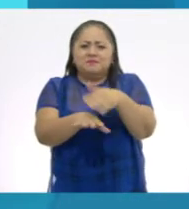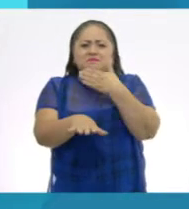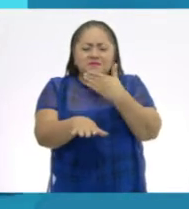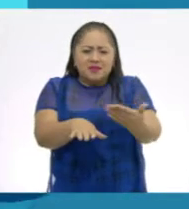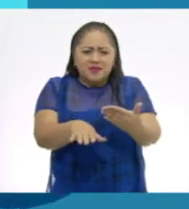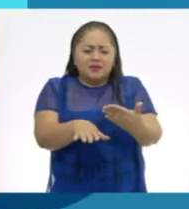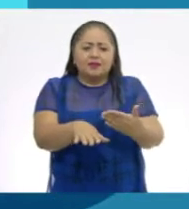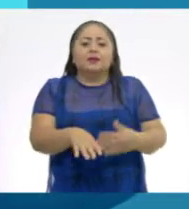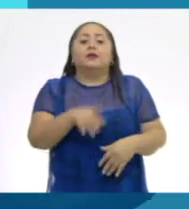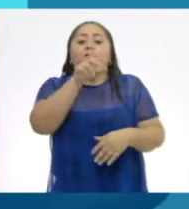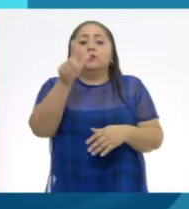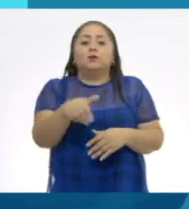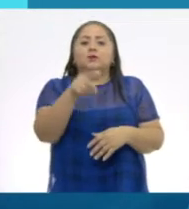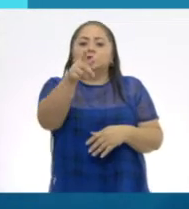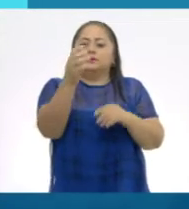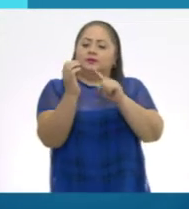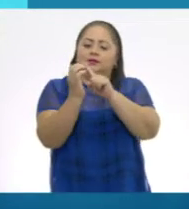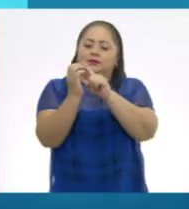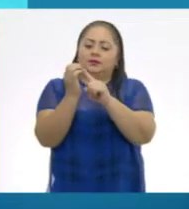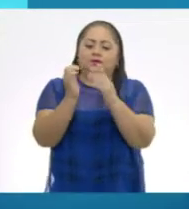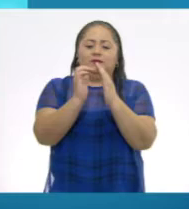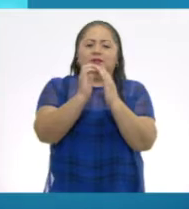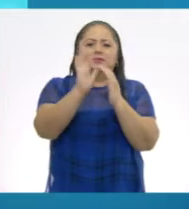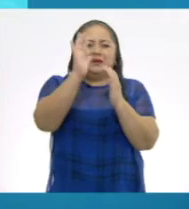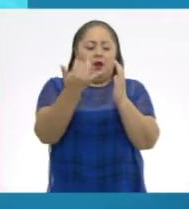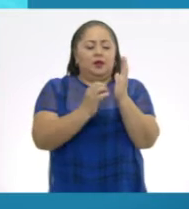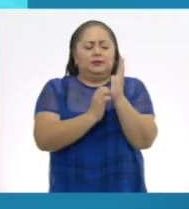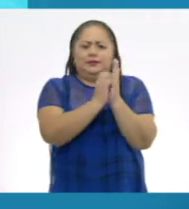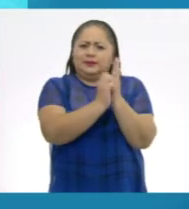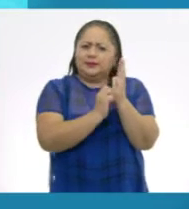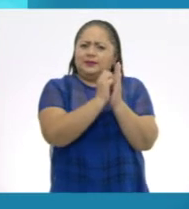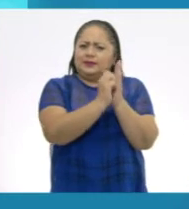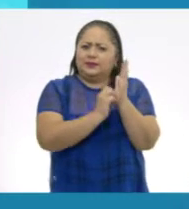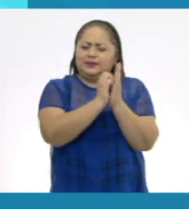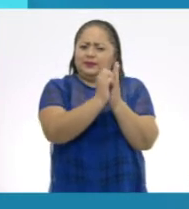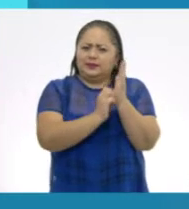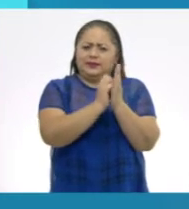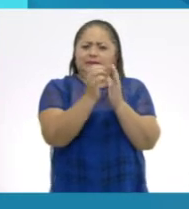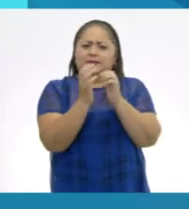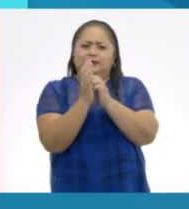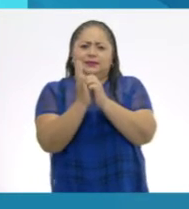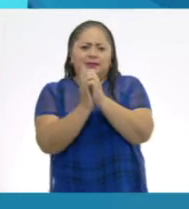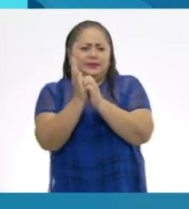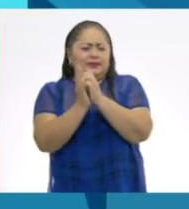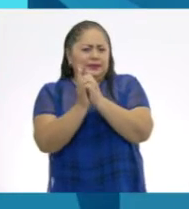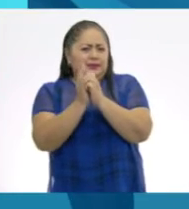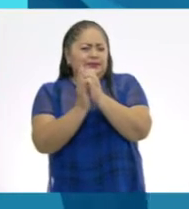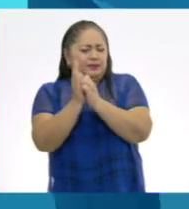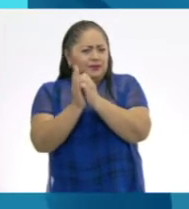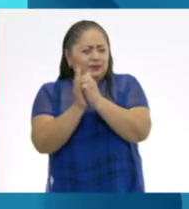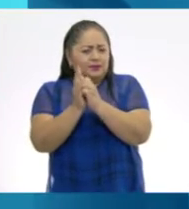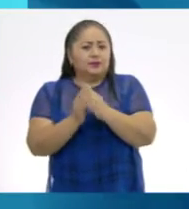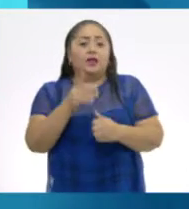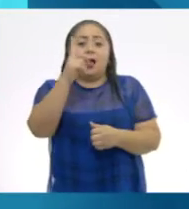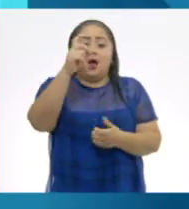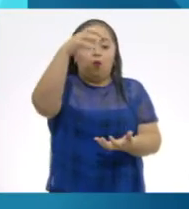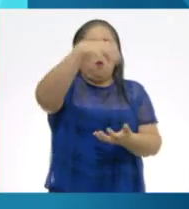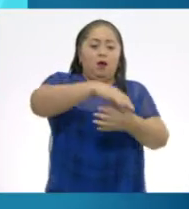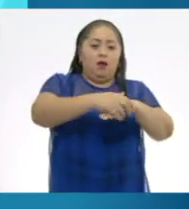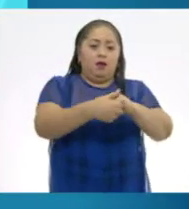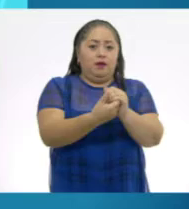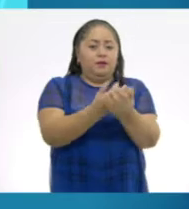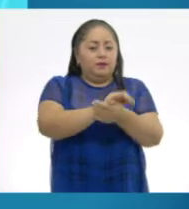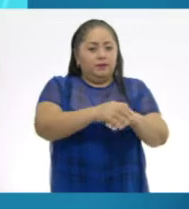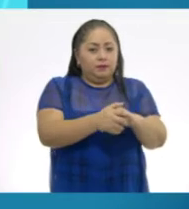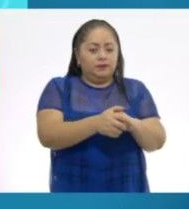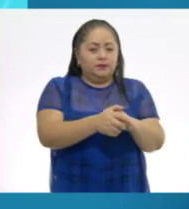dedos. Ahora haz como que rasguñas la palma de tus manos para lavar tus uñas. Enjuaga tus manos con